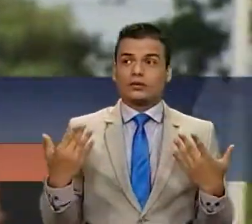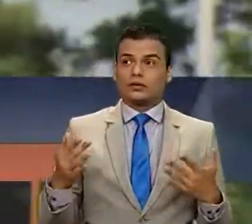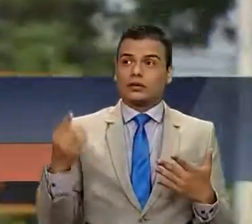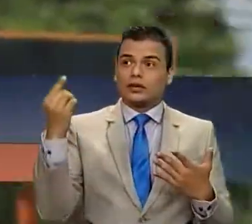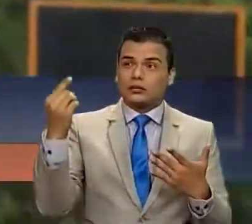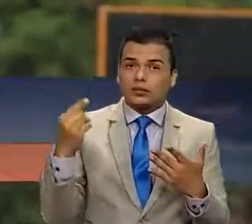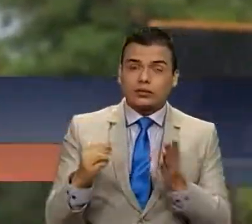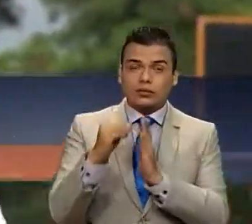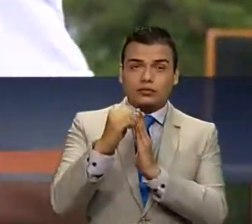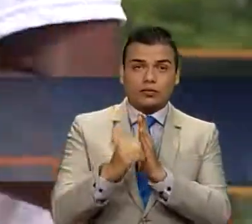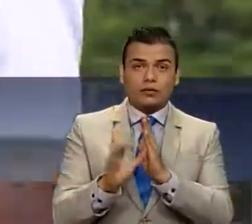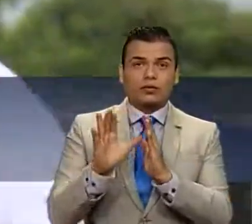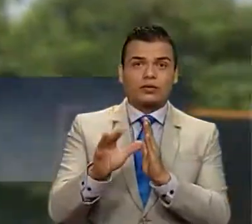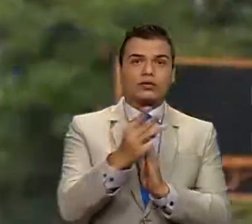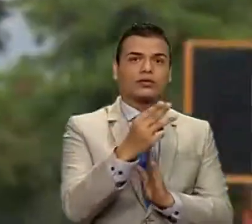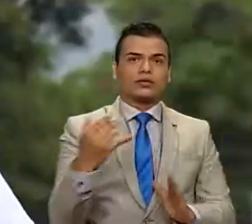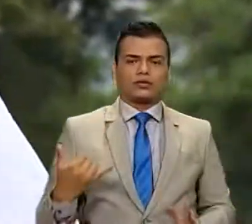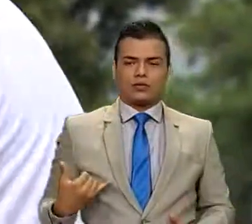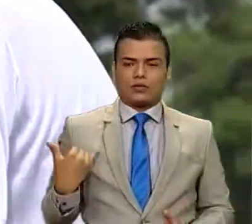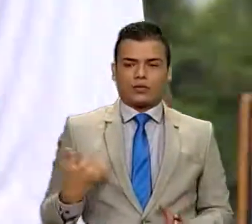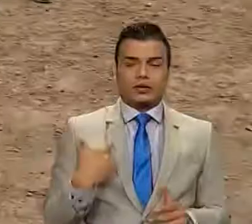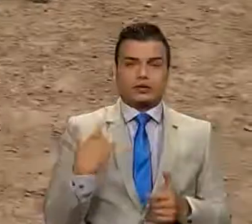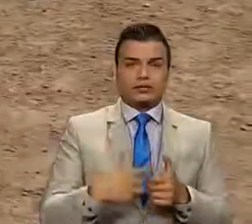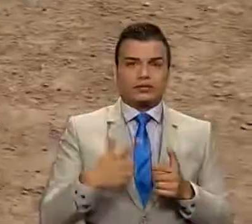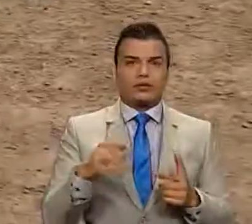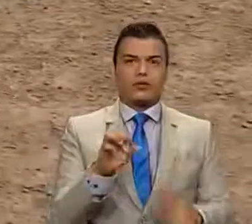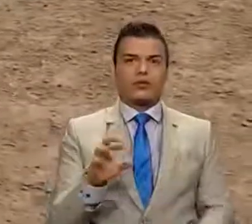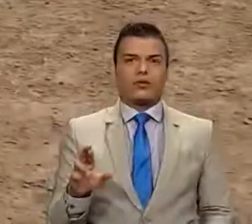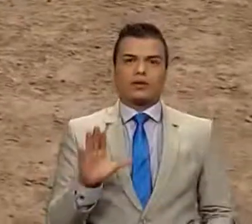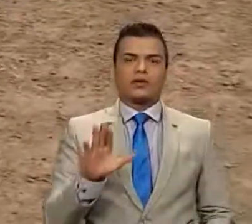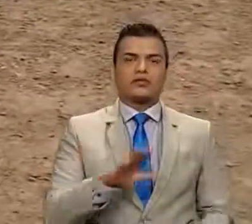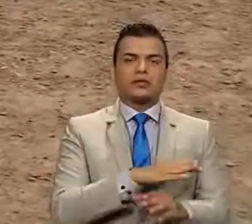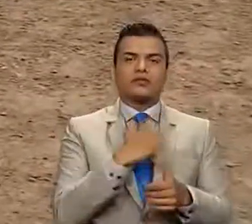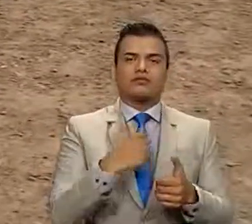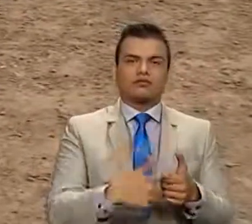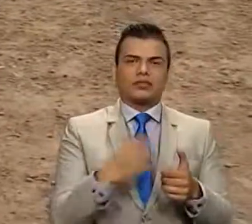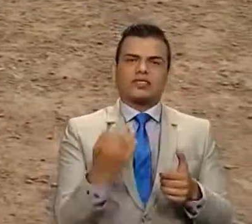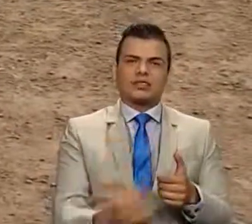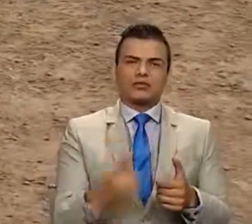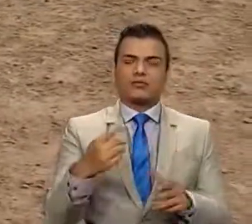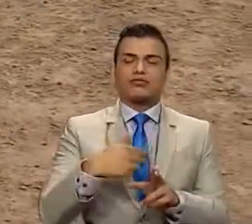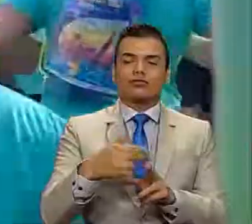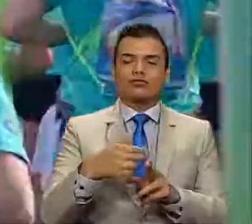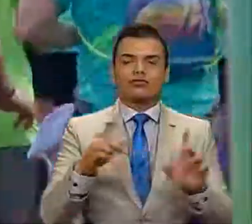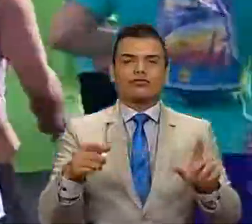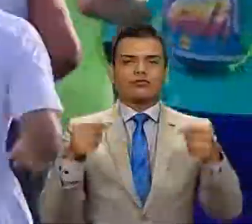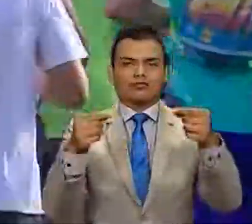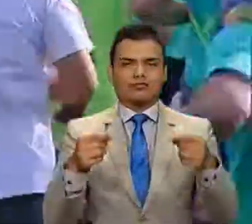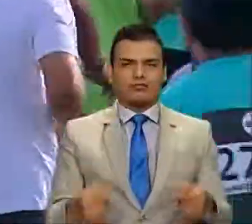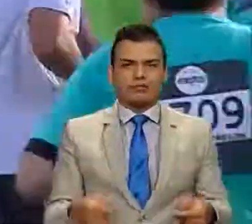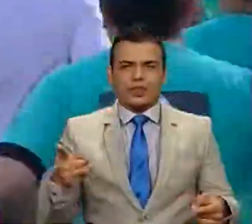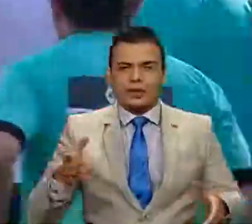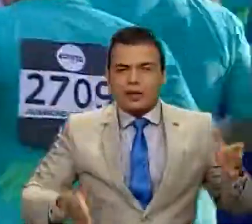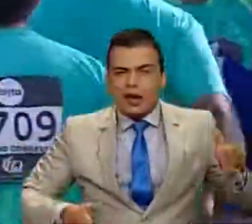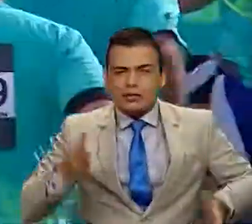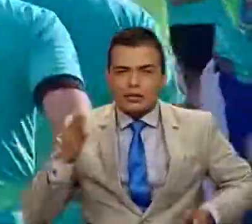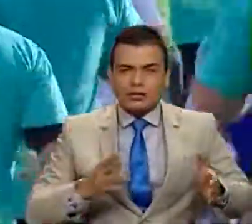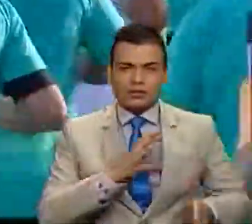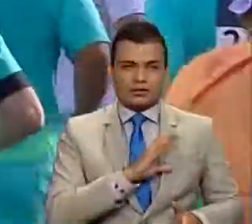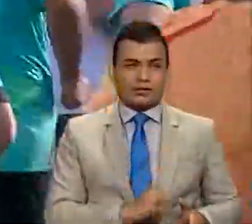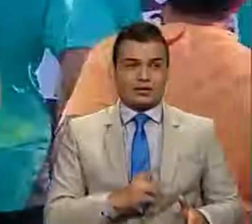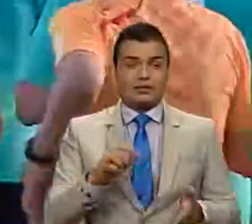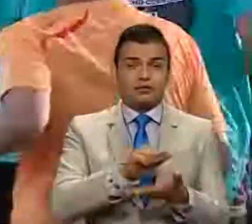de programas, 300 jóvenes del distrito de Agua Blanca participarán en la próxima carrera de la Media Maratón de Cali de